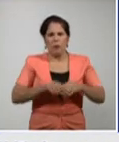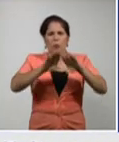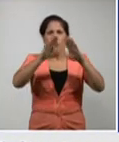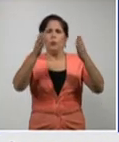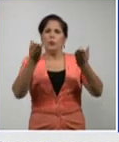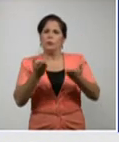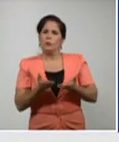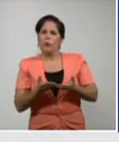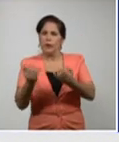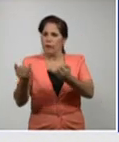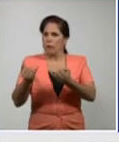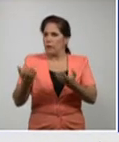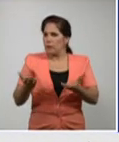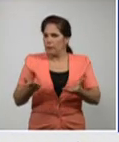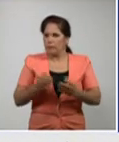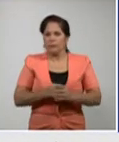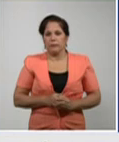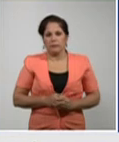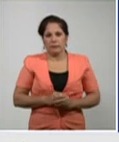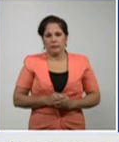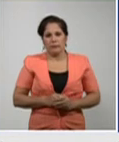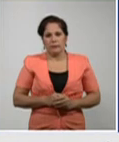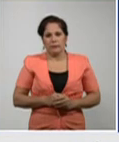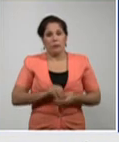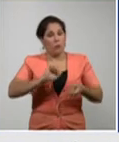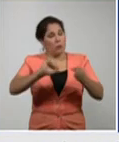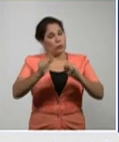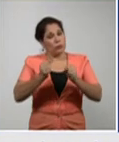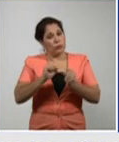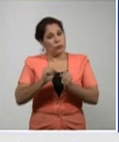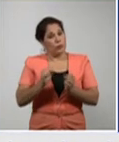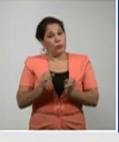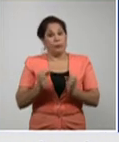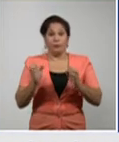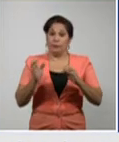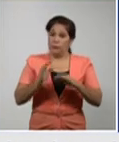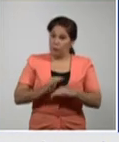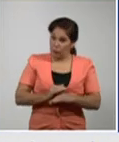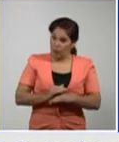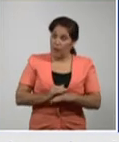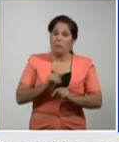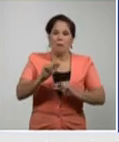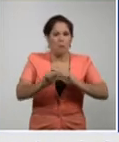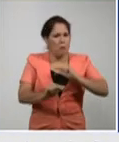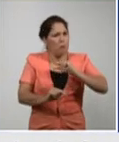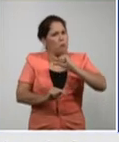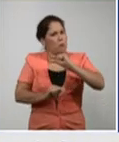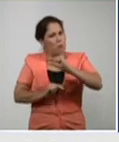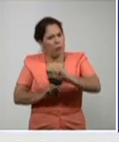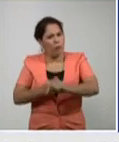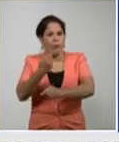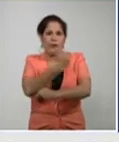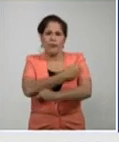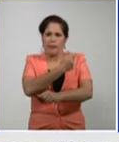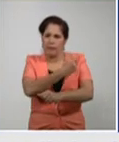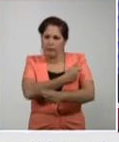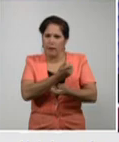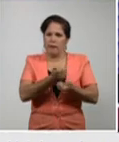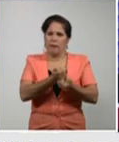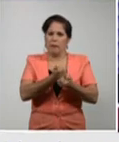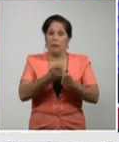mundo sin mucho control, se avanza, se está inmunizando,